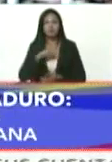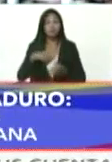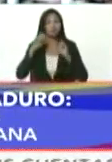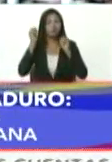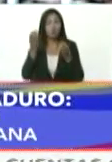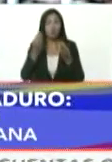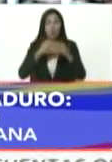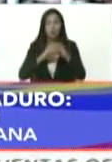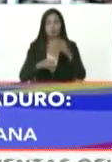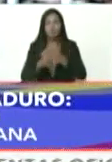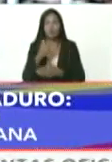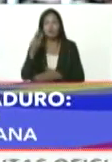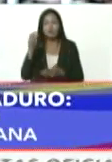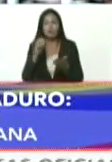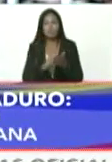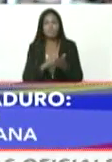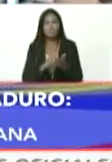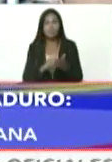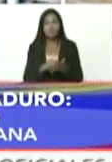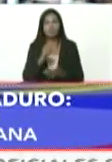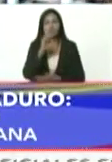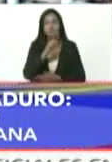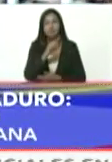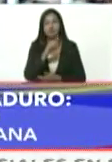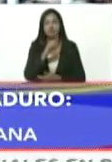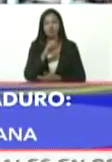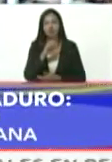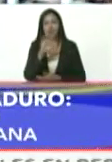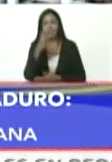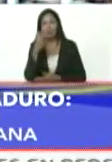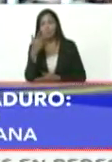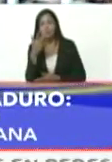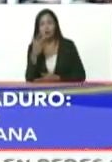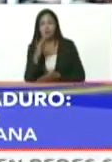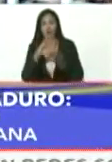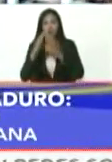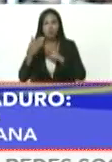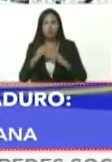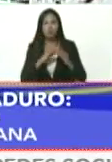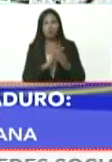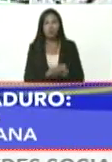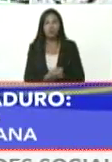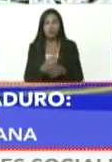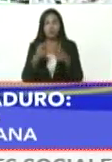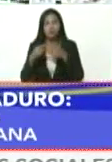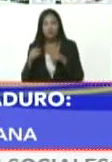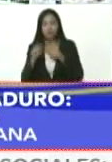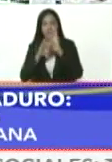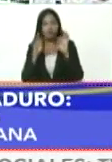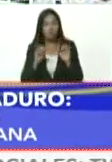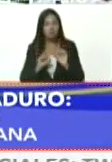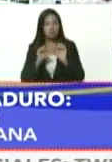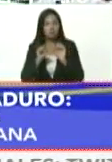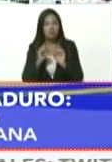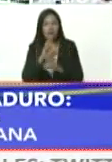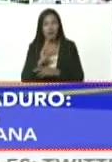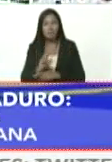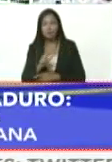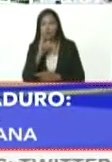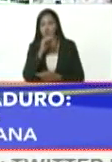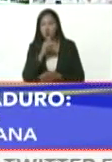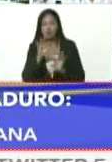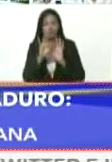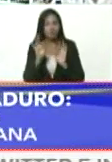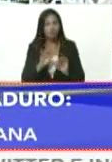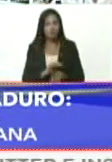conformar más de 3.100 y pico de comunas, ¿verdad? En otros casos no se avanza tan rápido, y también, y